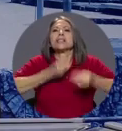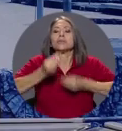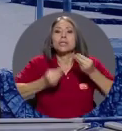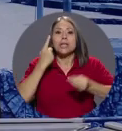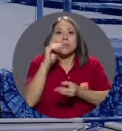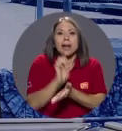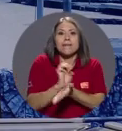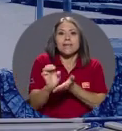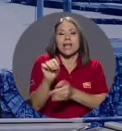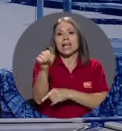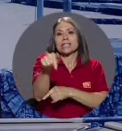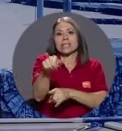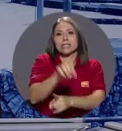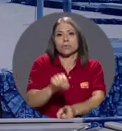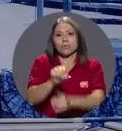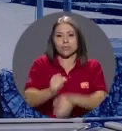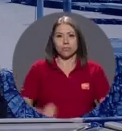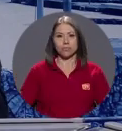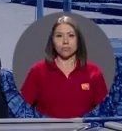toda esa